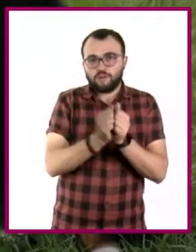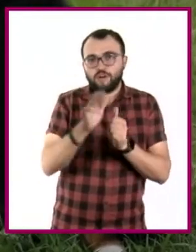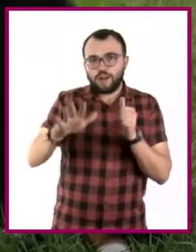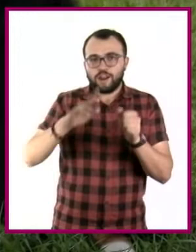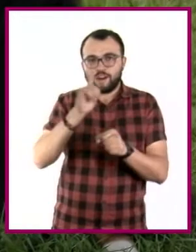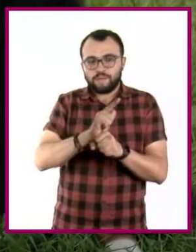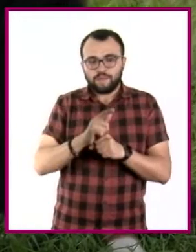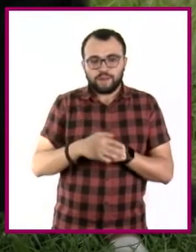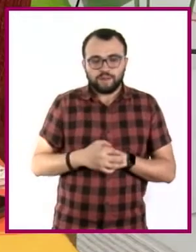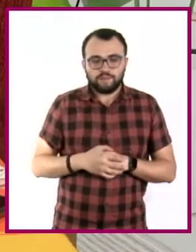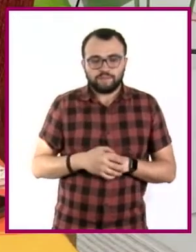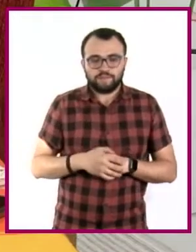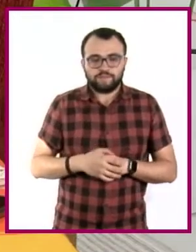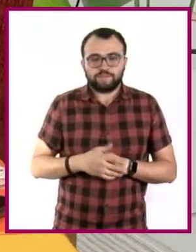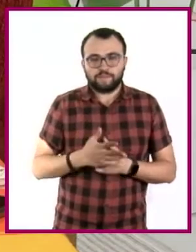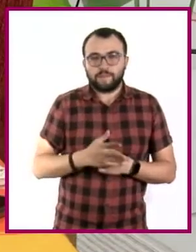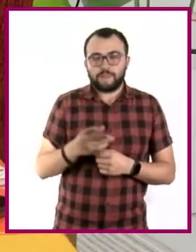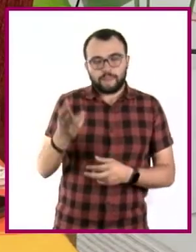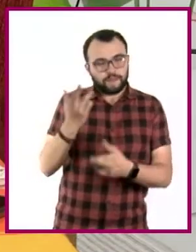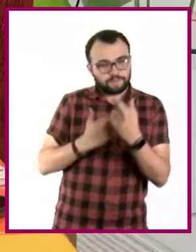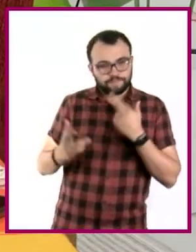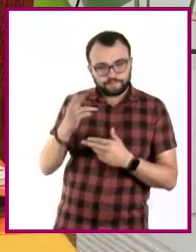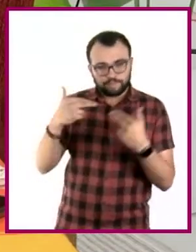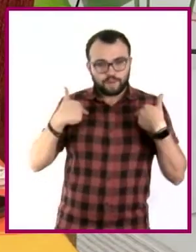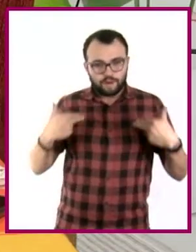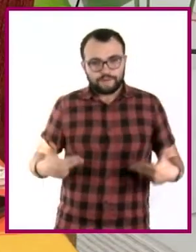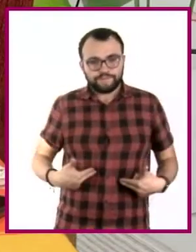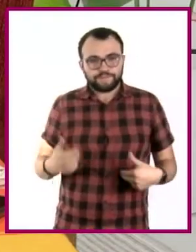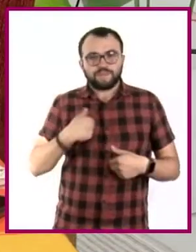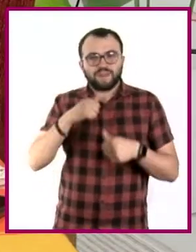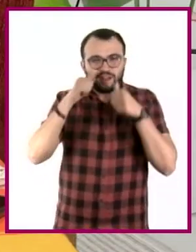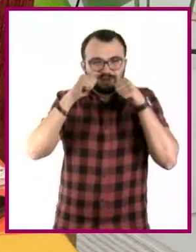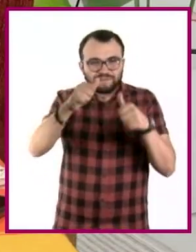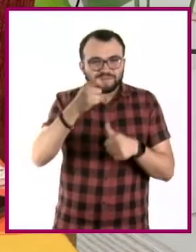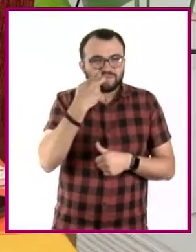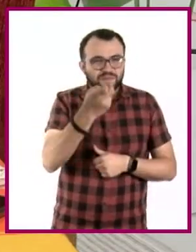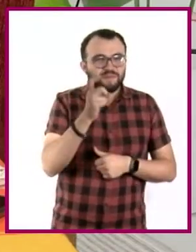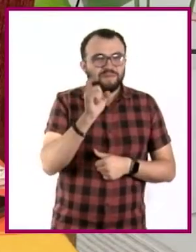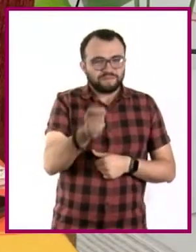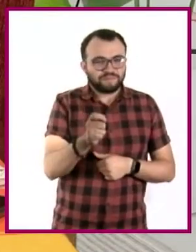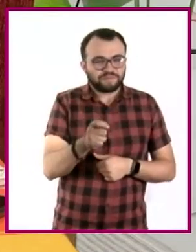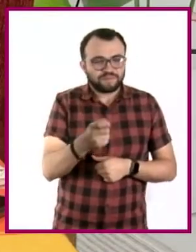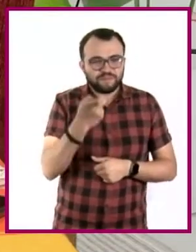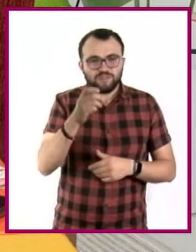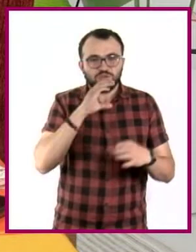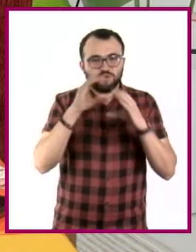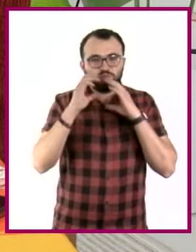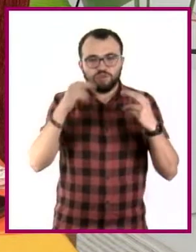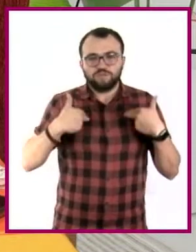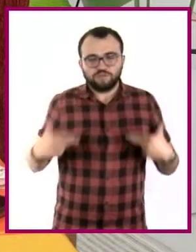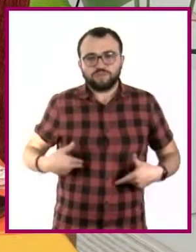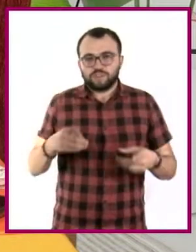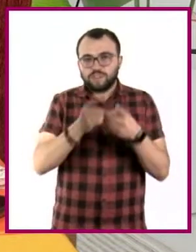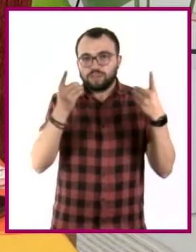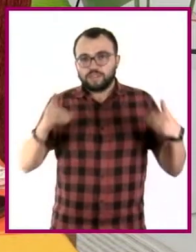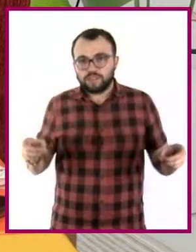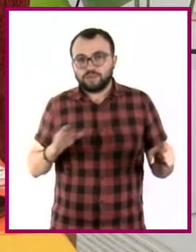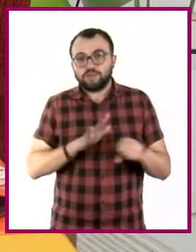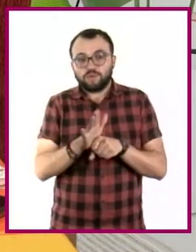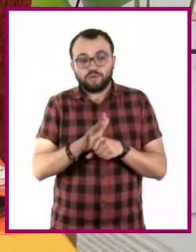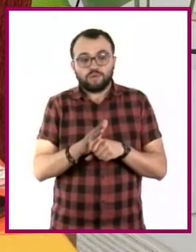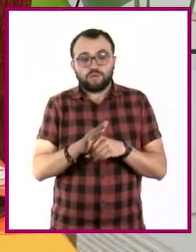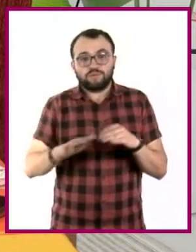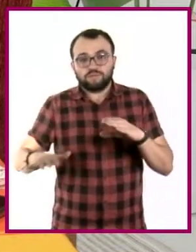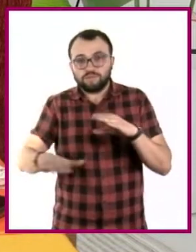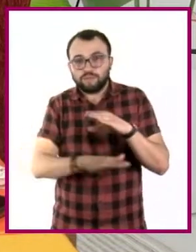animales. Pero volviendo a los humanos, llama mi atención esto de que la comunicación humana se desarrolla a un nivel por debajo